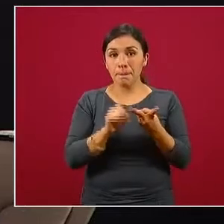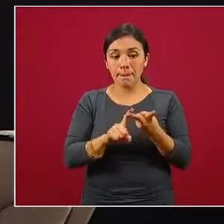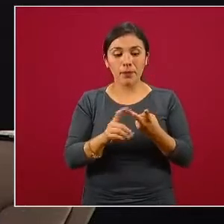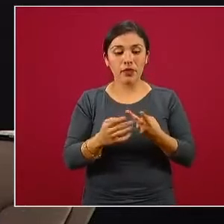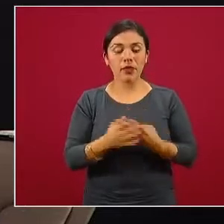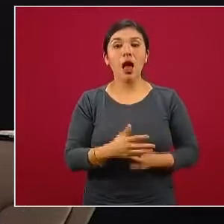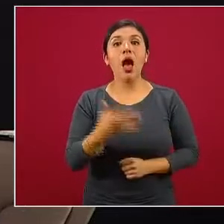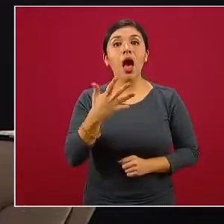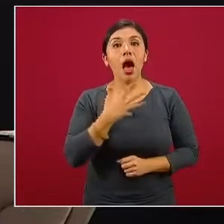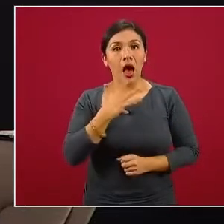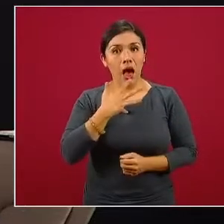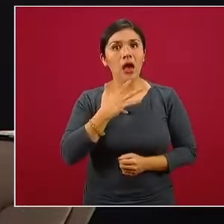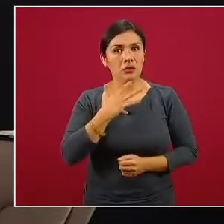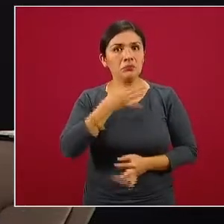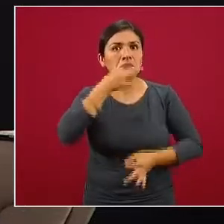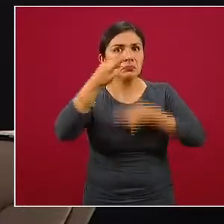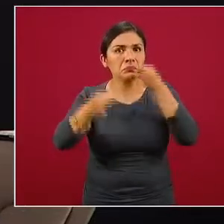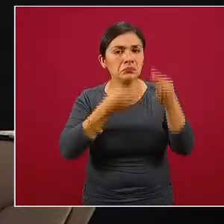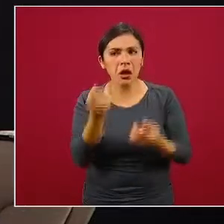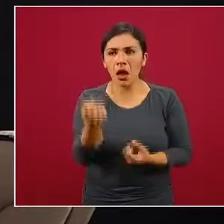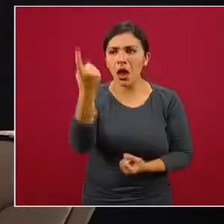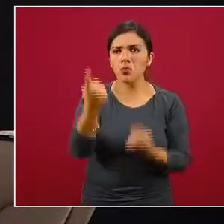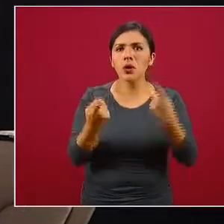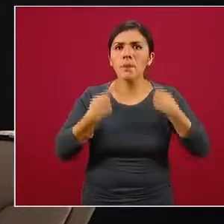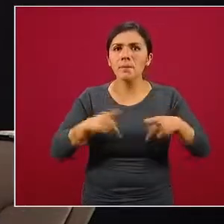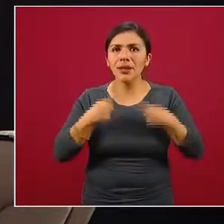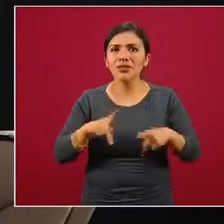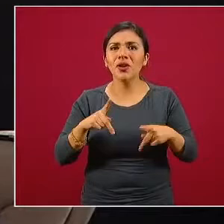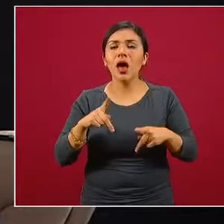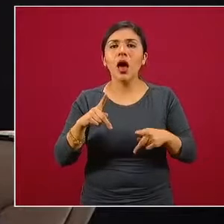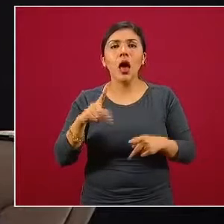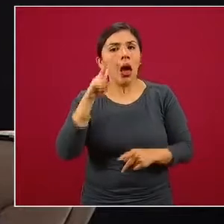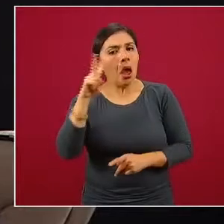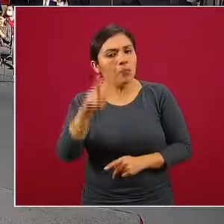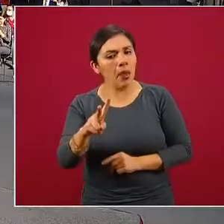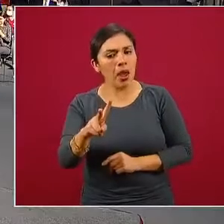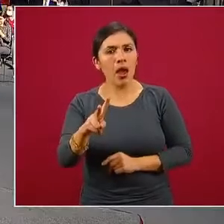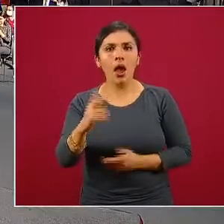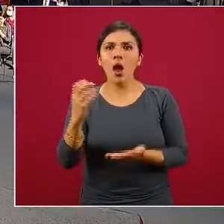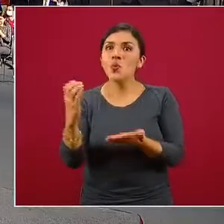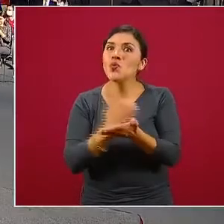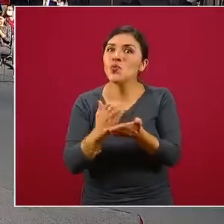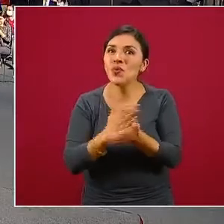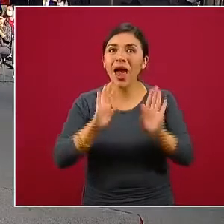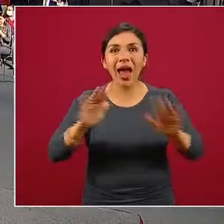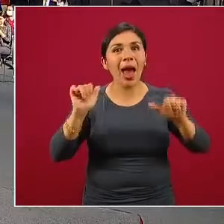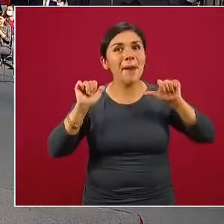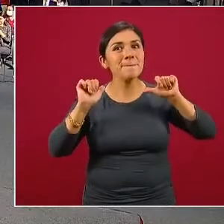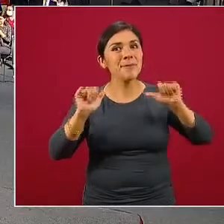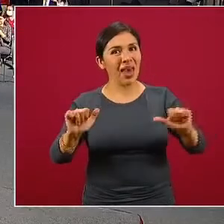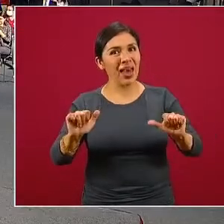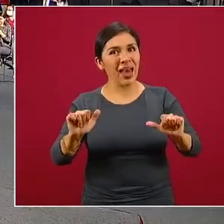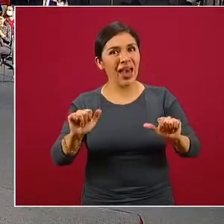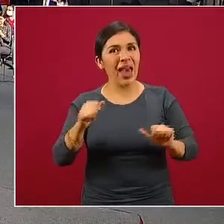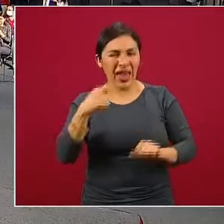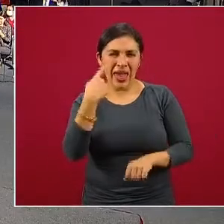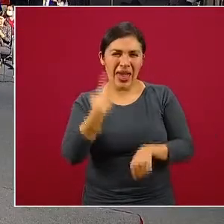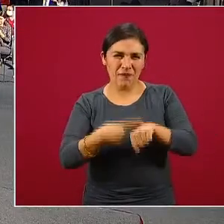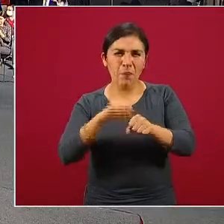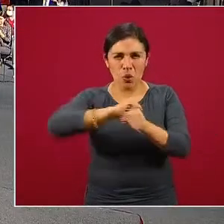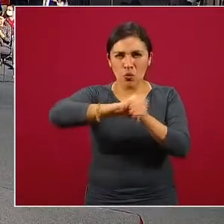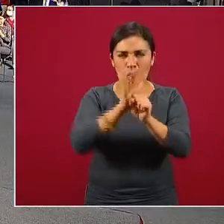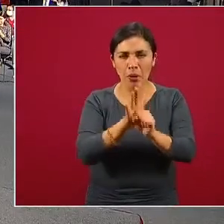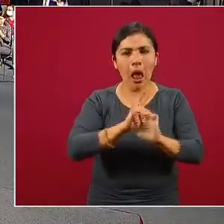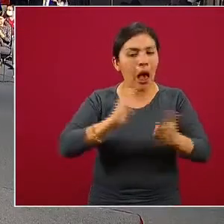tenemos reportes de personas que han tenido recaídas, personas que aparentemente ya estaban o se